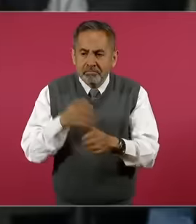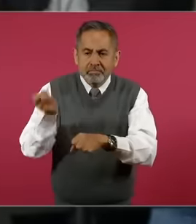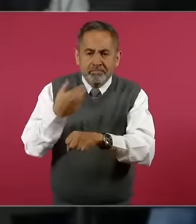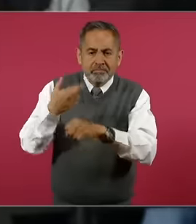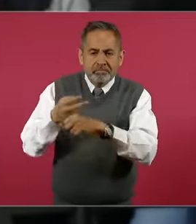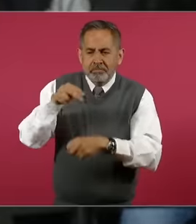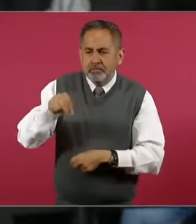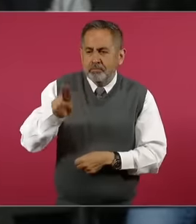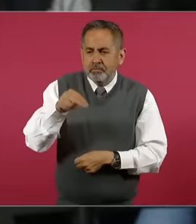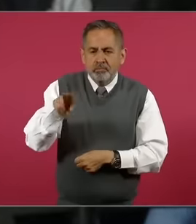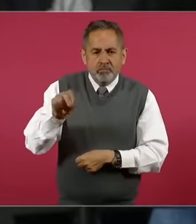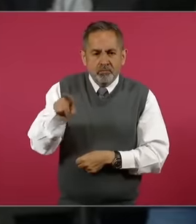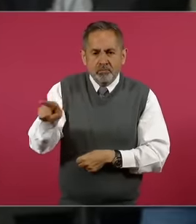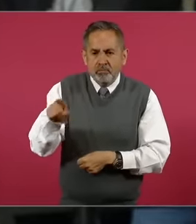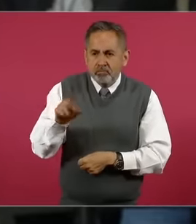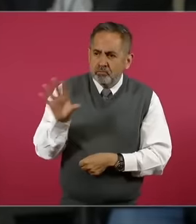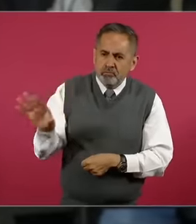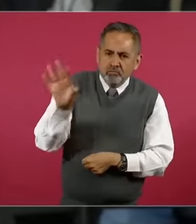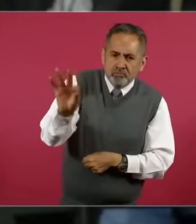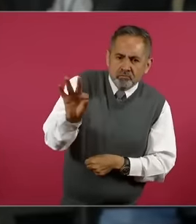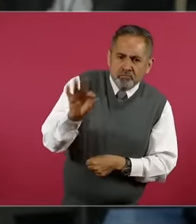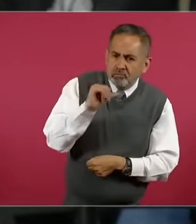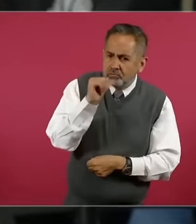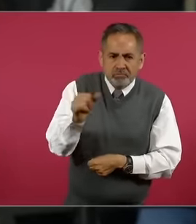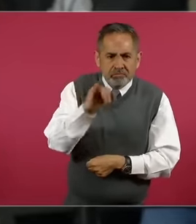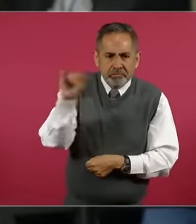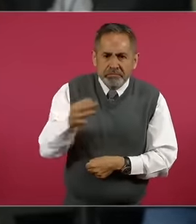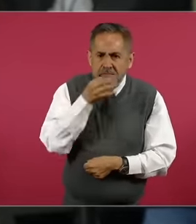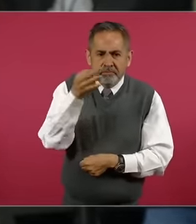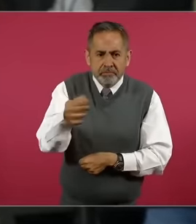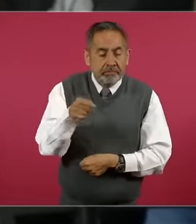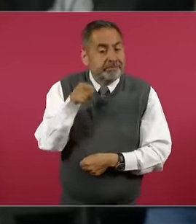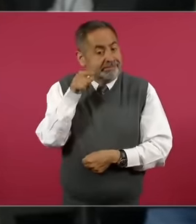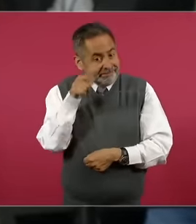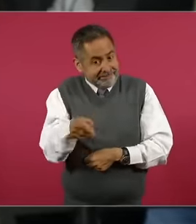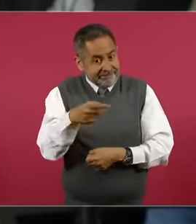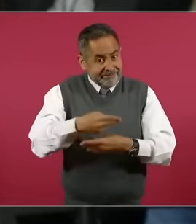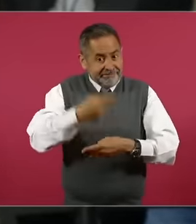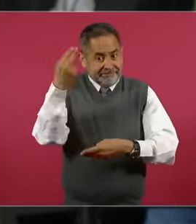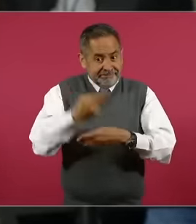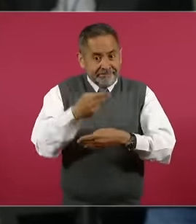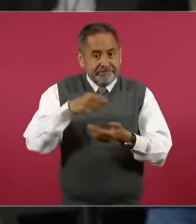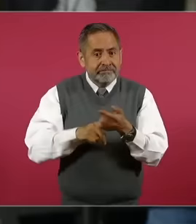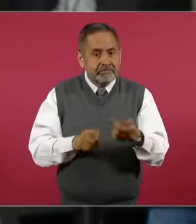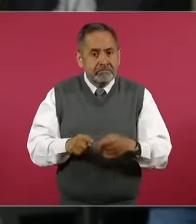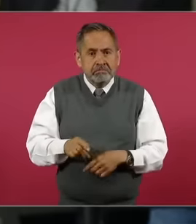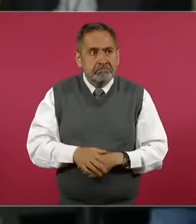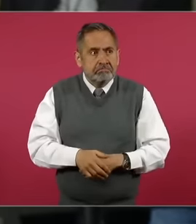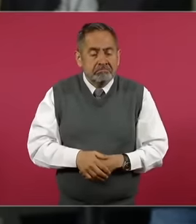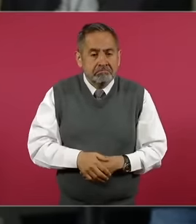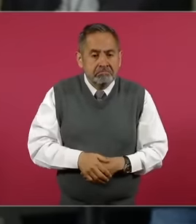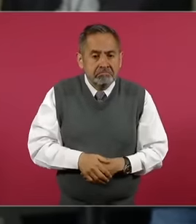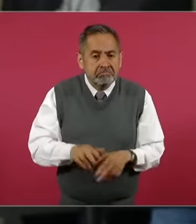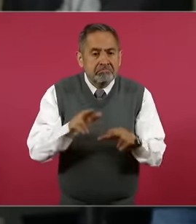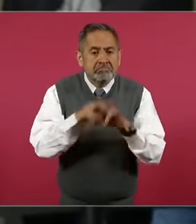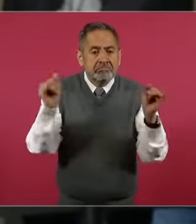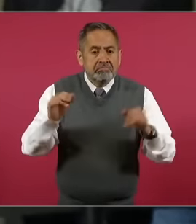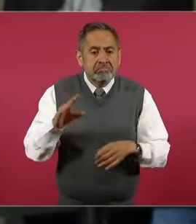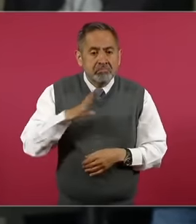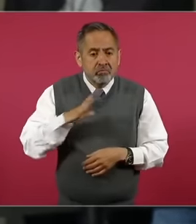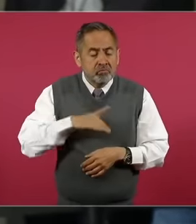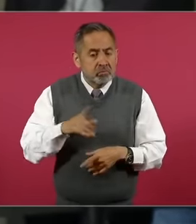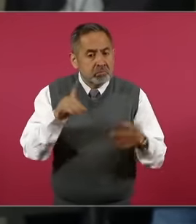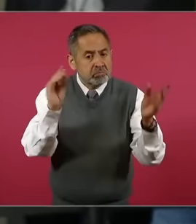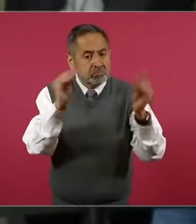Nuño no le notificó a usted que esa caseta ni siquiera se llevaba a un